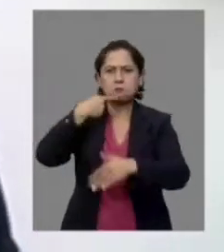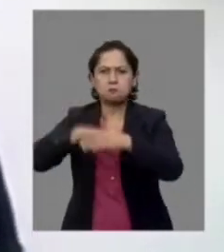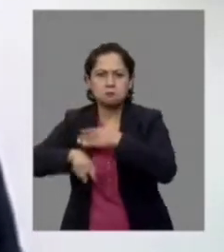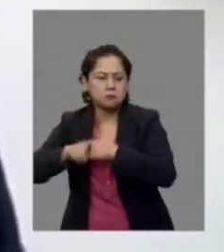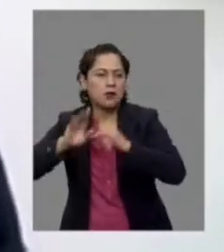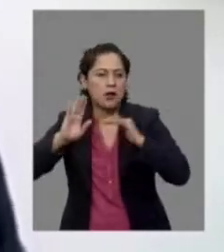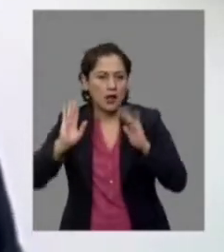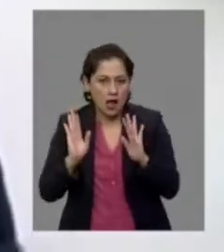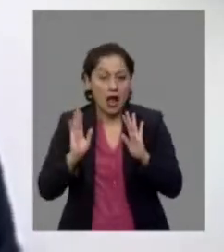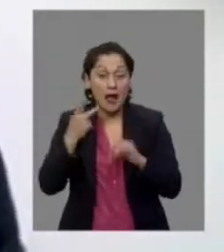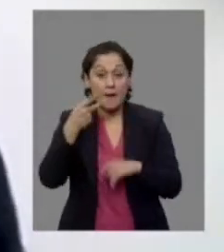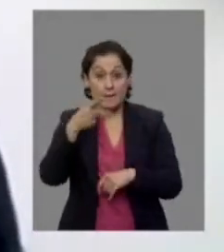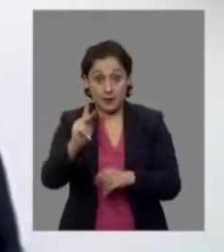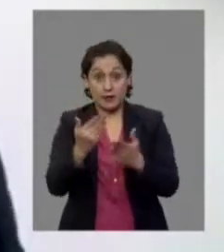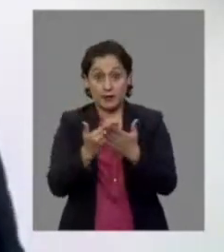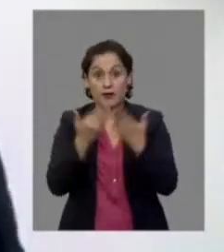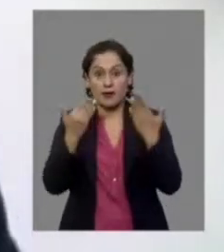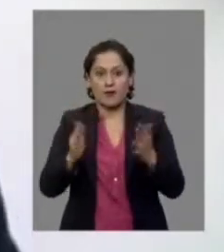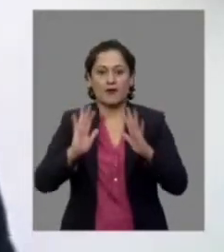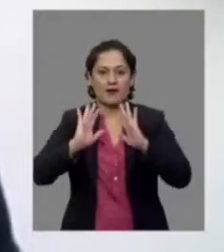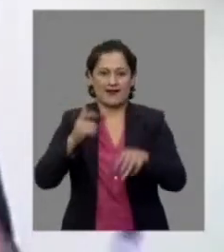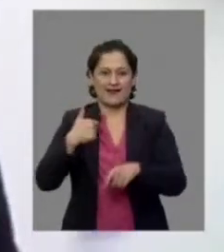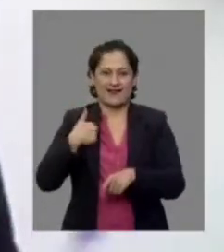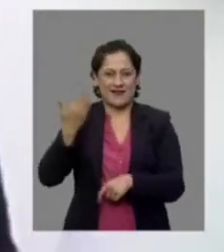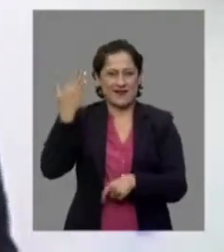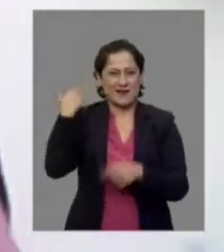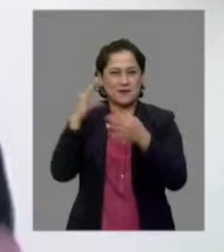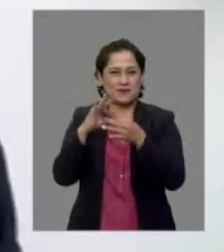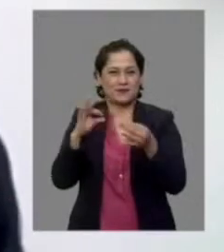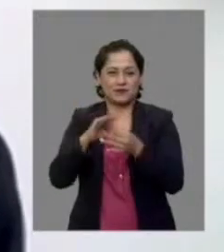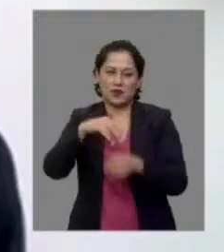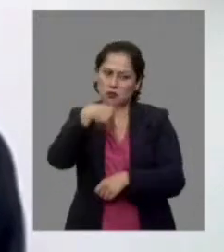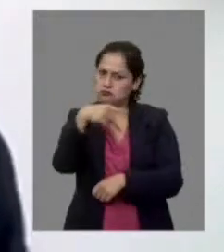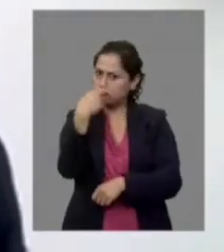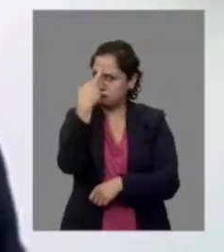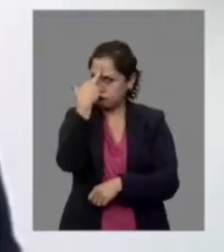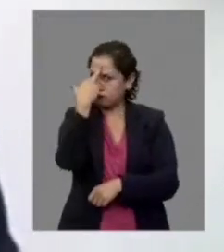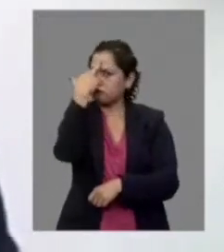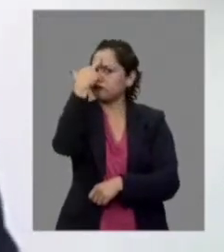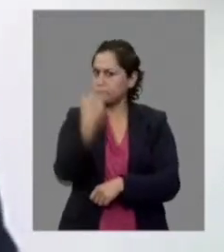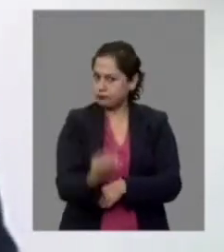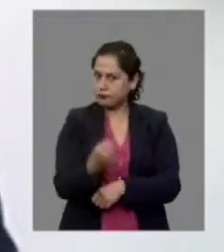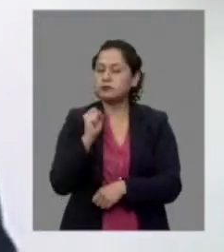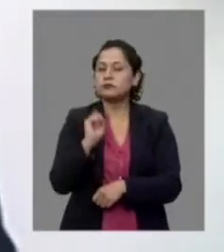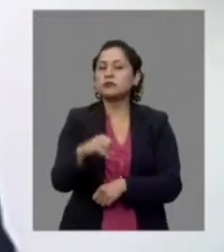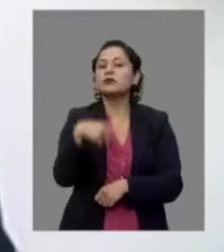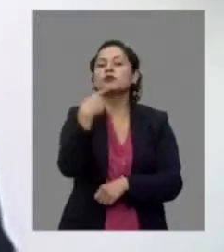de, ya lo dije, con el interés legítimo, tener acceso